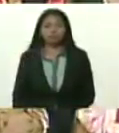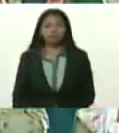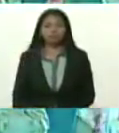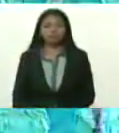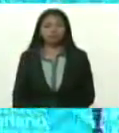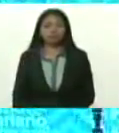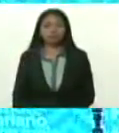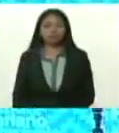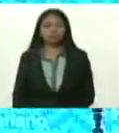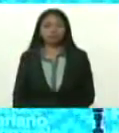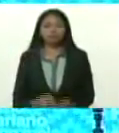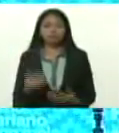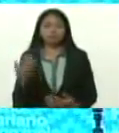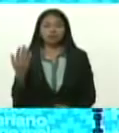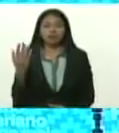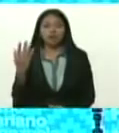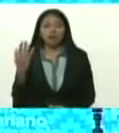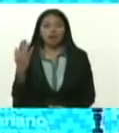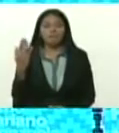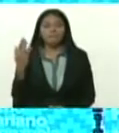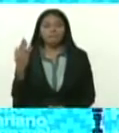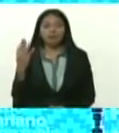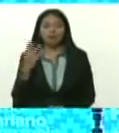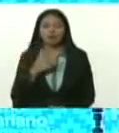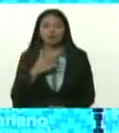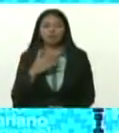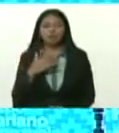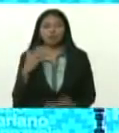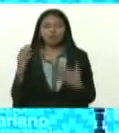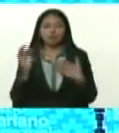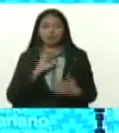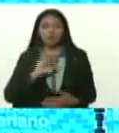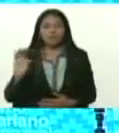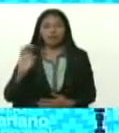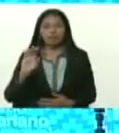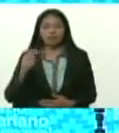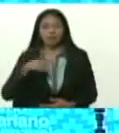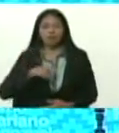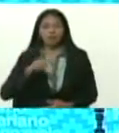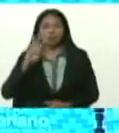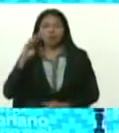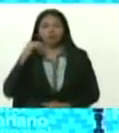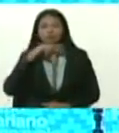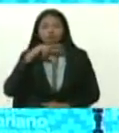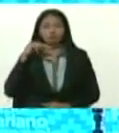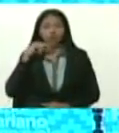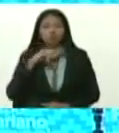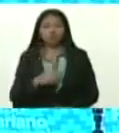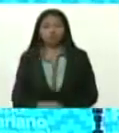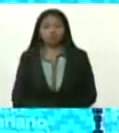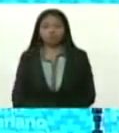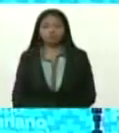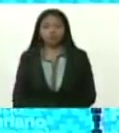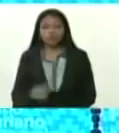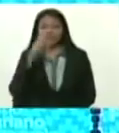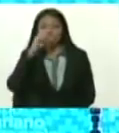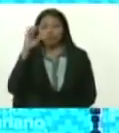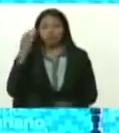Con la mano del corazón y de la patria, hoy 4 de octubre del año